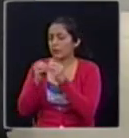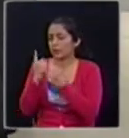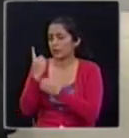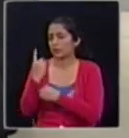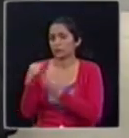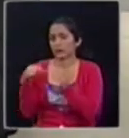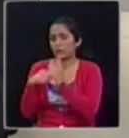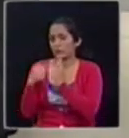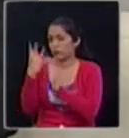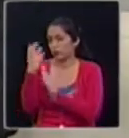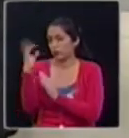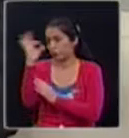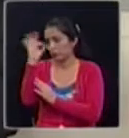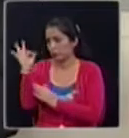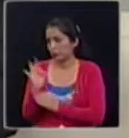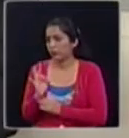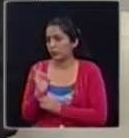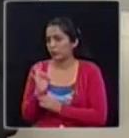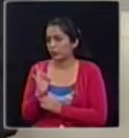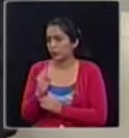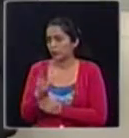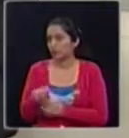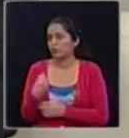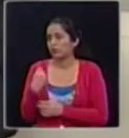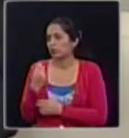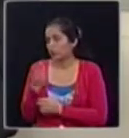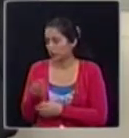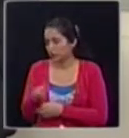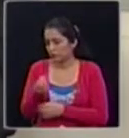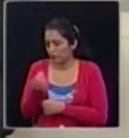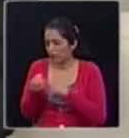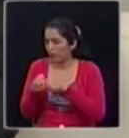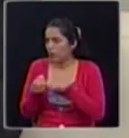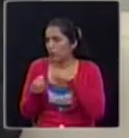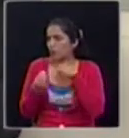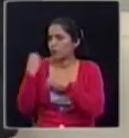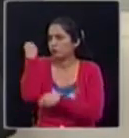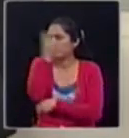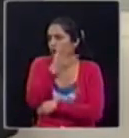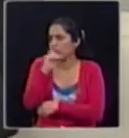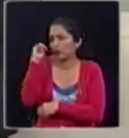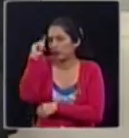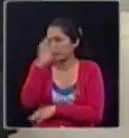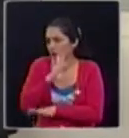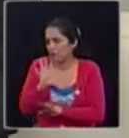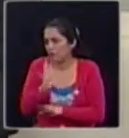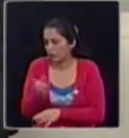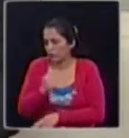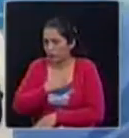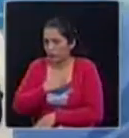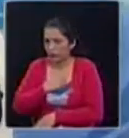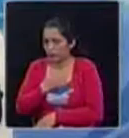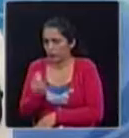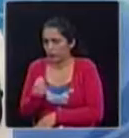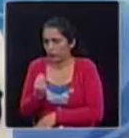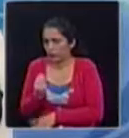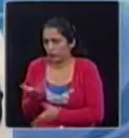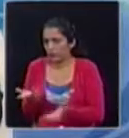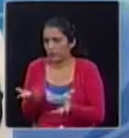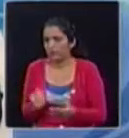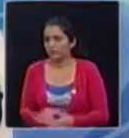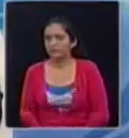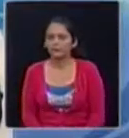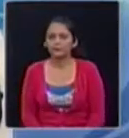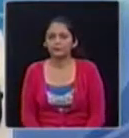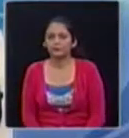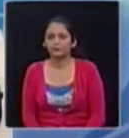De acuerdo al reglamento, se debería devolver lo que compró con el 14%, el 14%. Ahora, ¿me explico? Otro tema